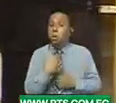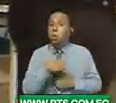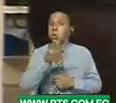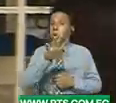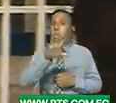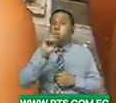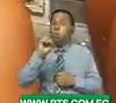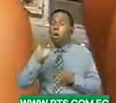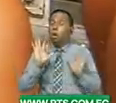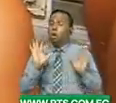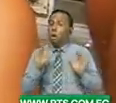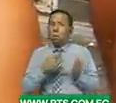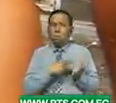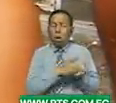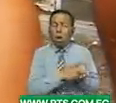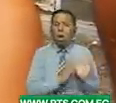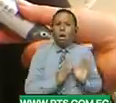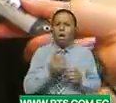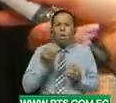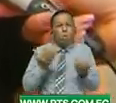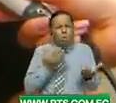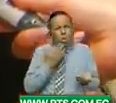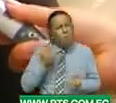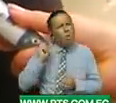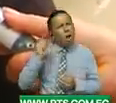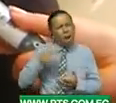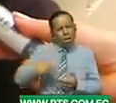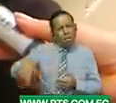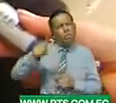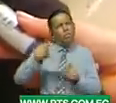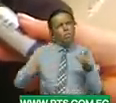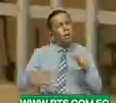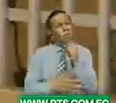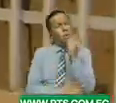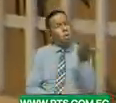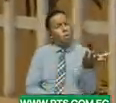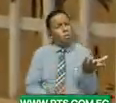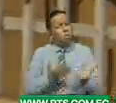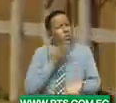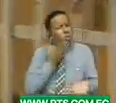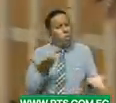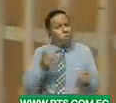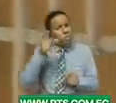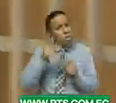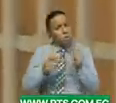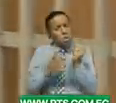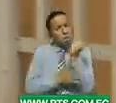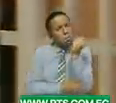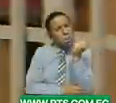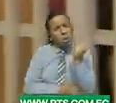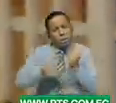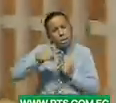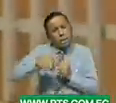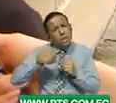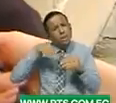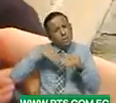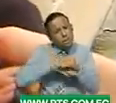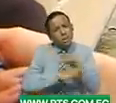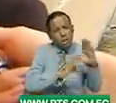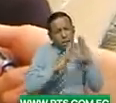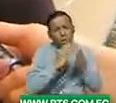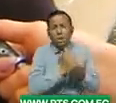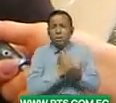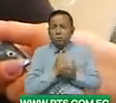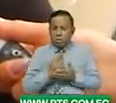cobren es demasiado, son gente que no tiene. Muy mal, porque igualmente aquí la gente viene porque necesita, no porque tiene